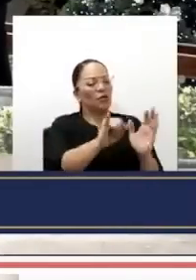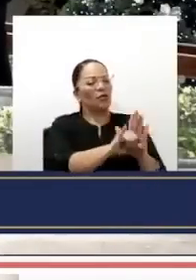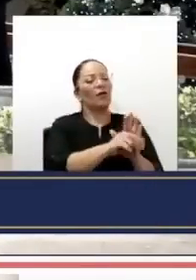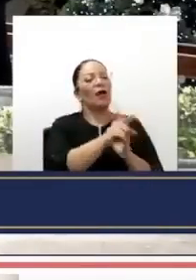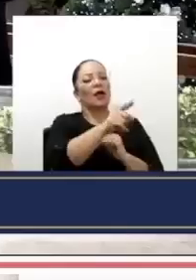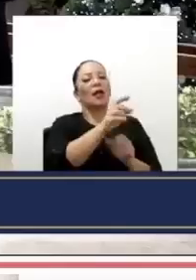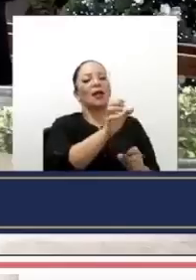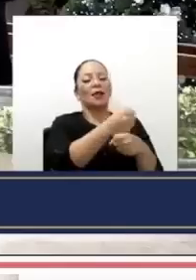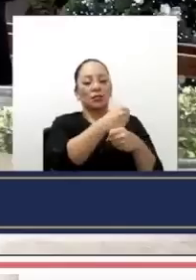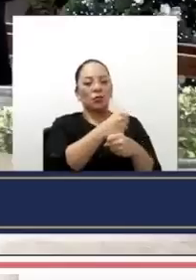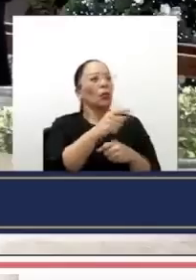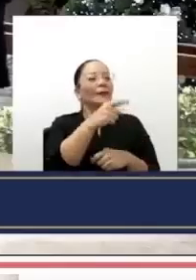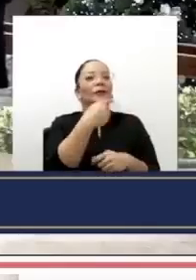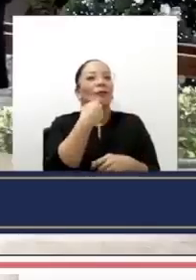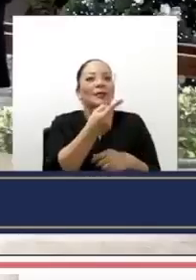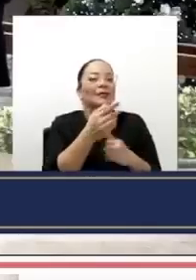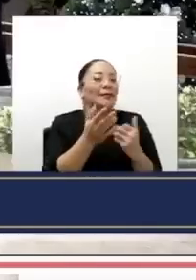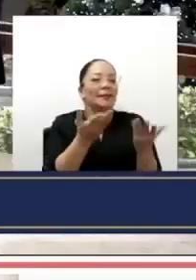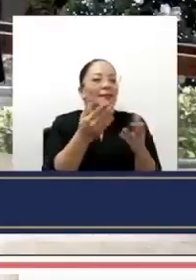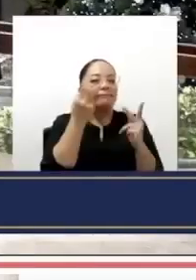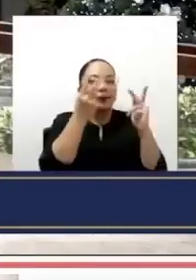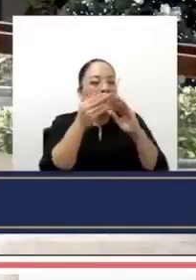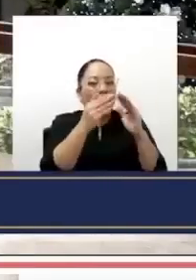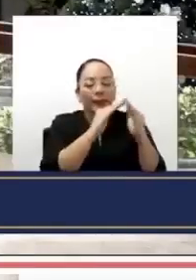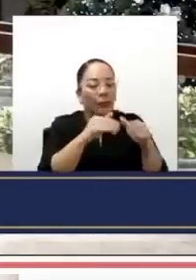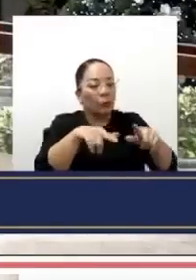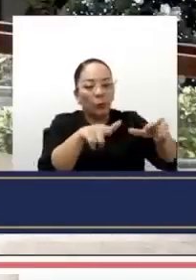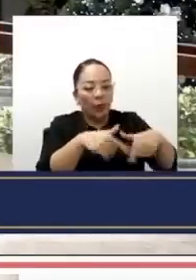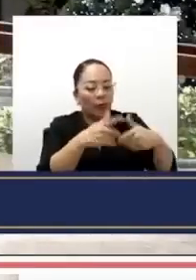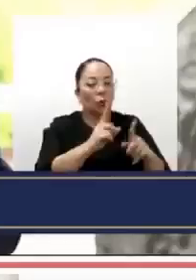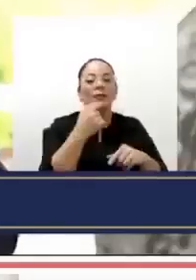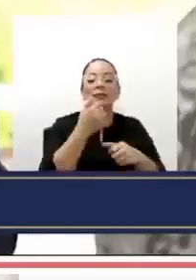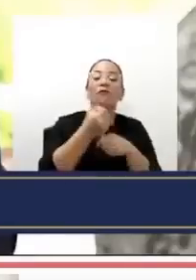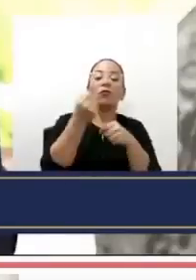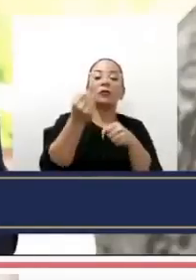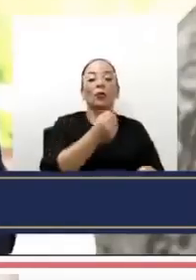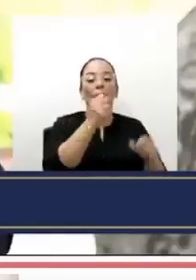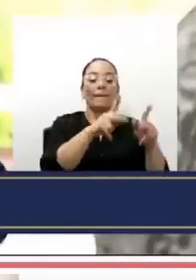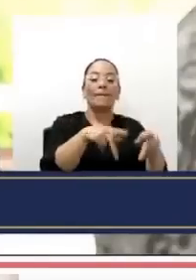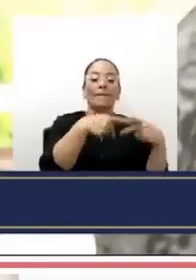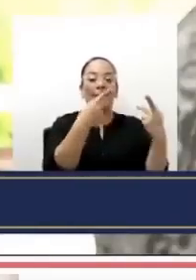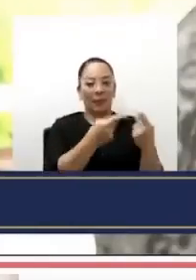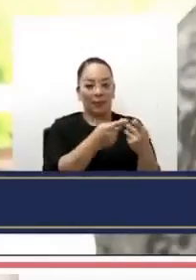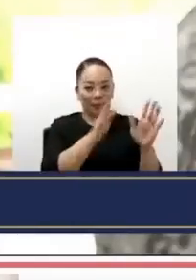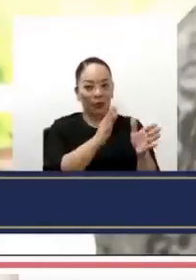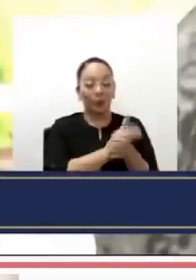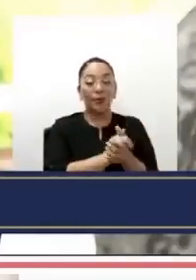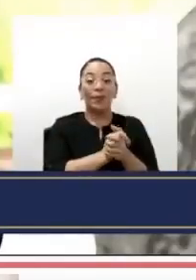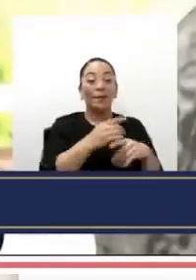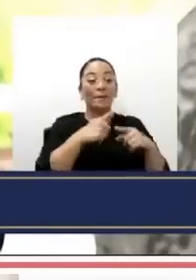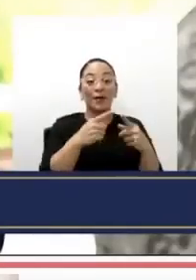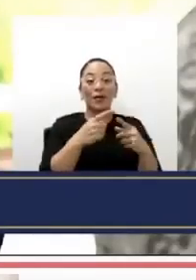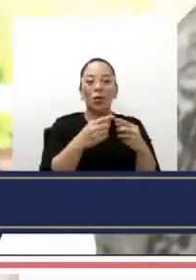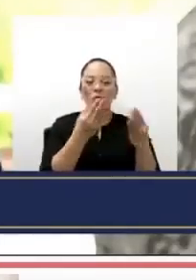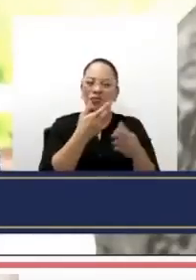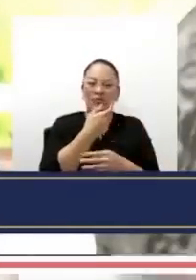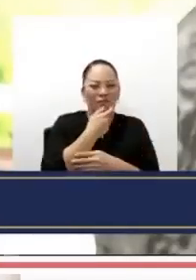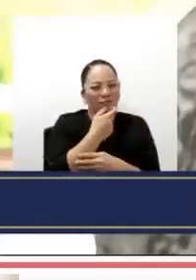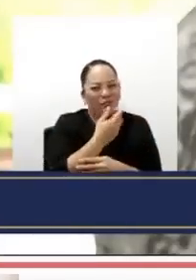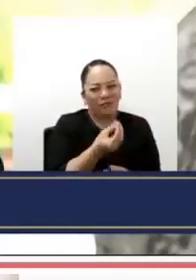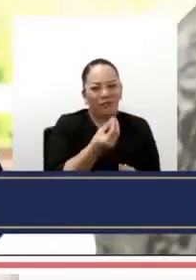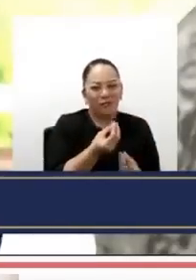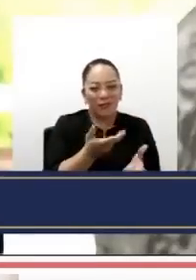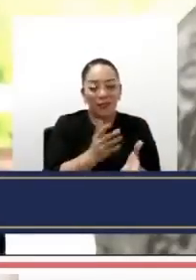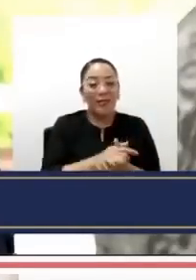se identifica como, no sé, vecino de tal lugar, es fundador de ese partido. Bueno, pero es que es demasiado risible. Ahí